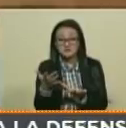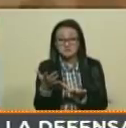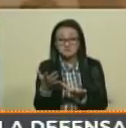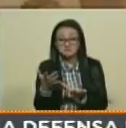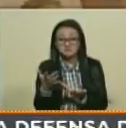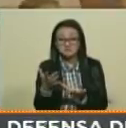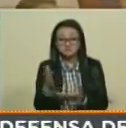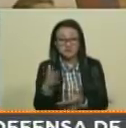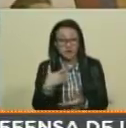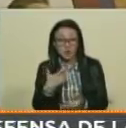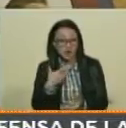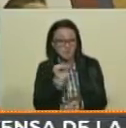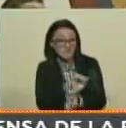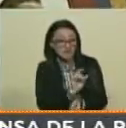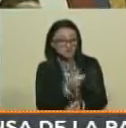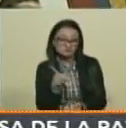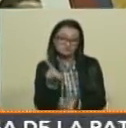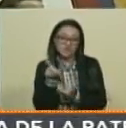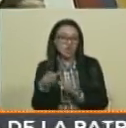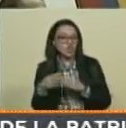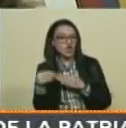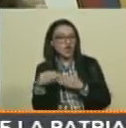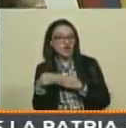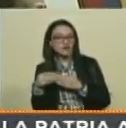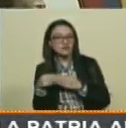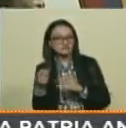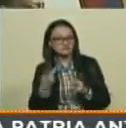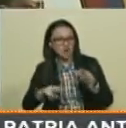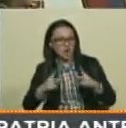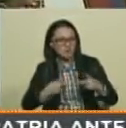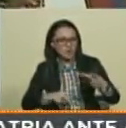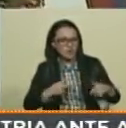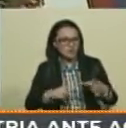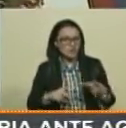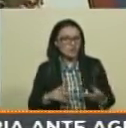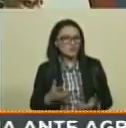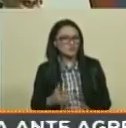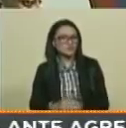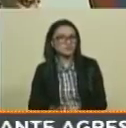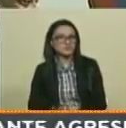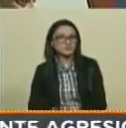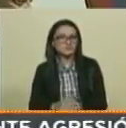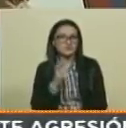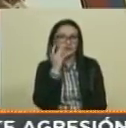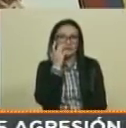una imputación o una acusación o promover un sobreseimiento.